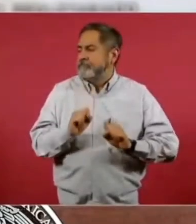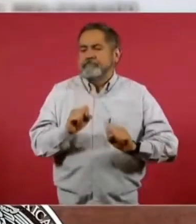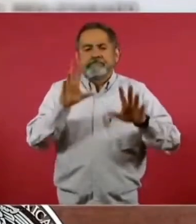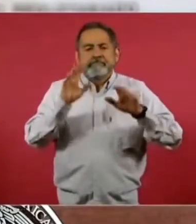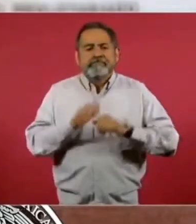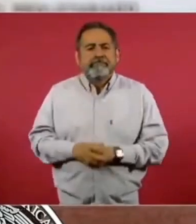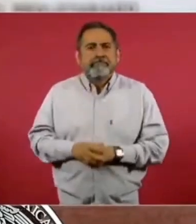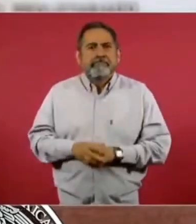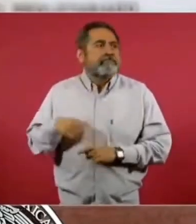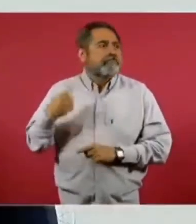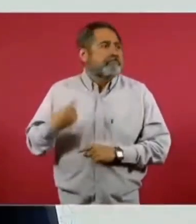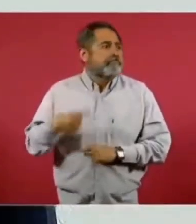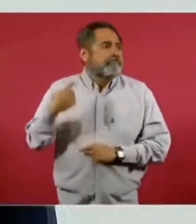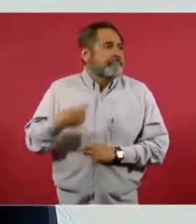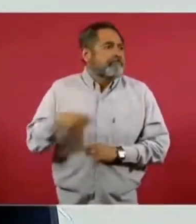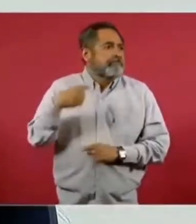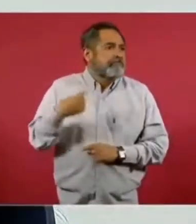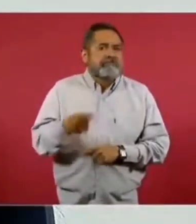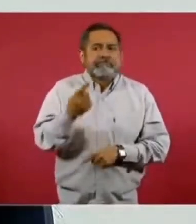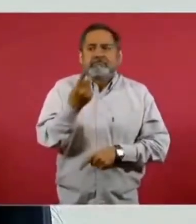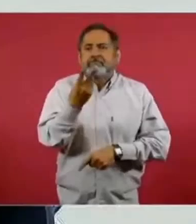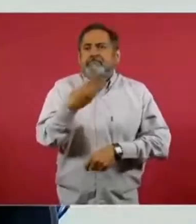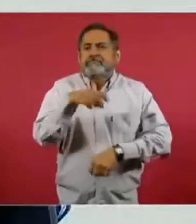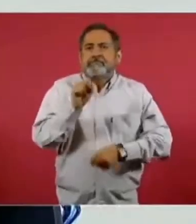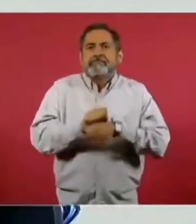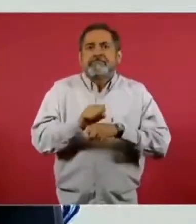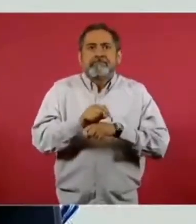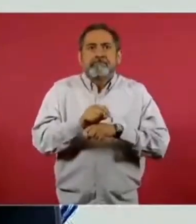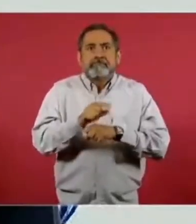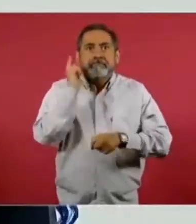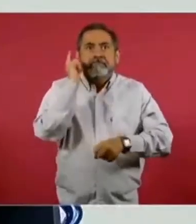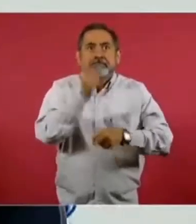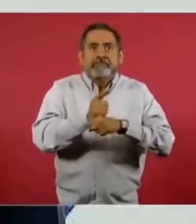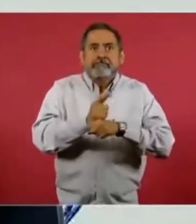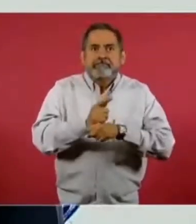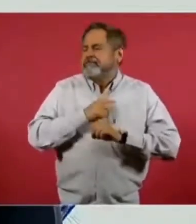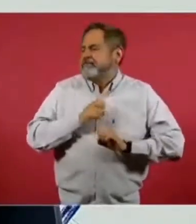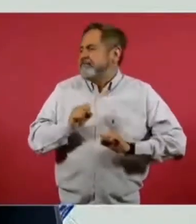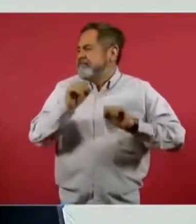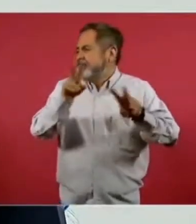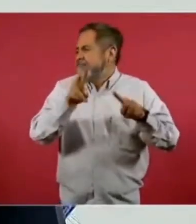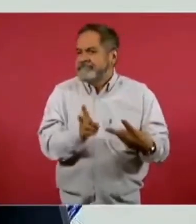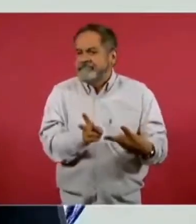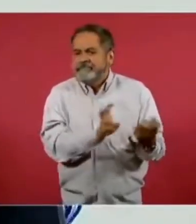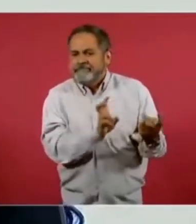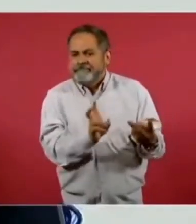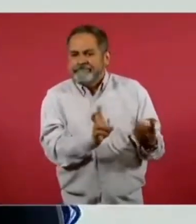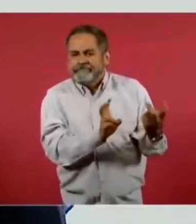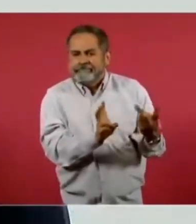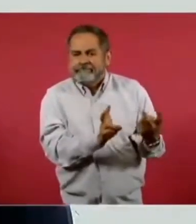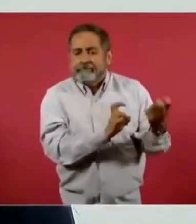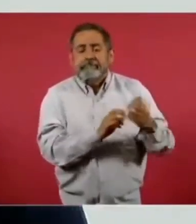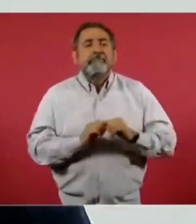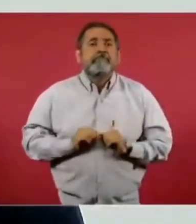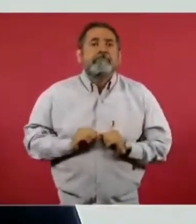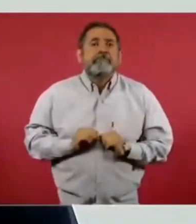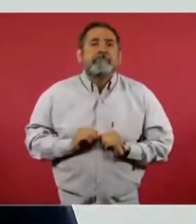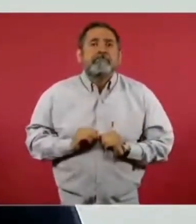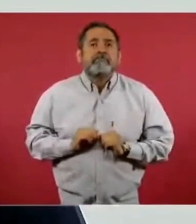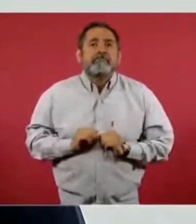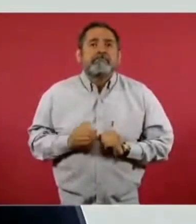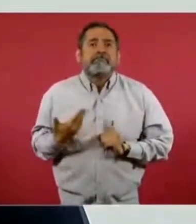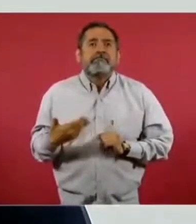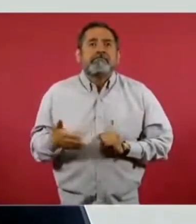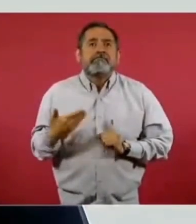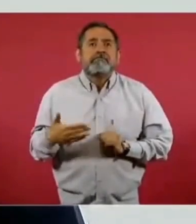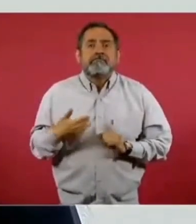por semanas y nadie hacía nada. Así era antes. Los gobiernos neoliberales solapaban el robo